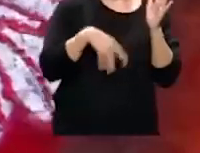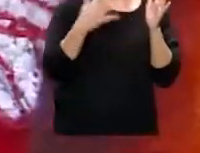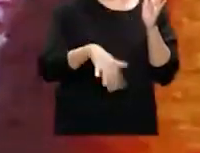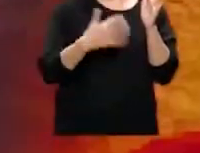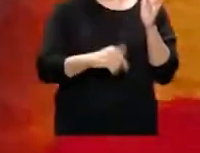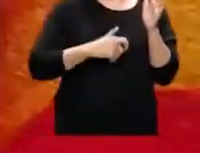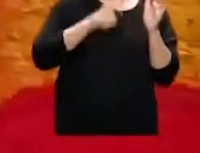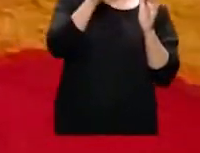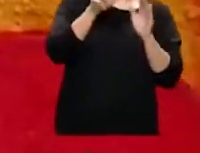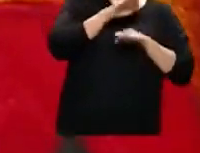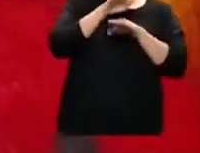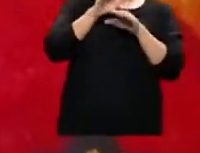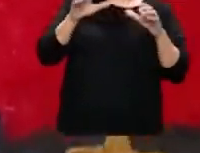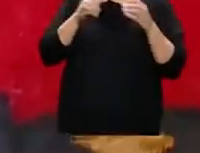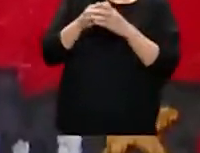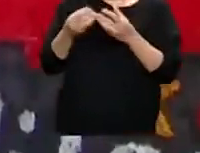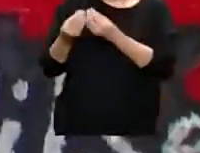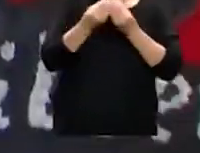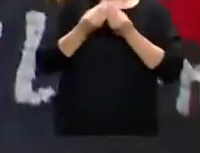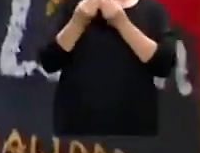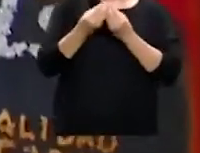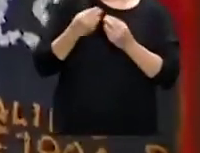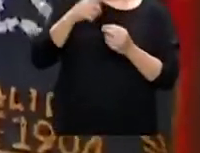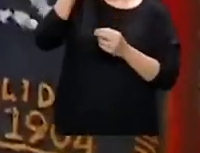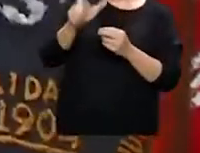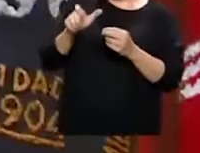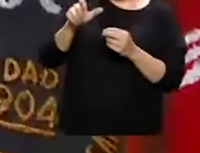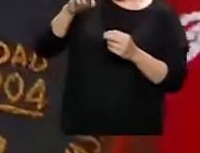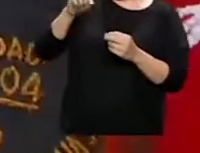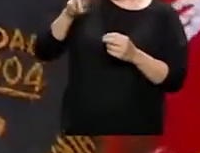Una representante del grupo de jurados, María Rosa Machado.